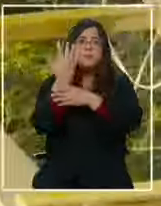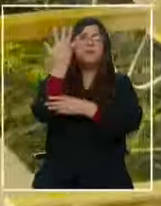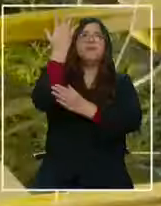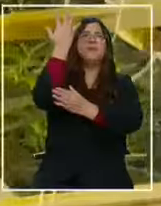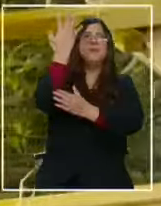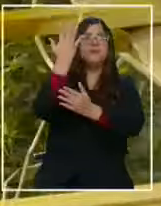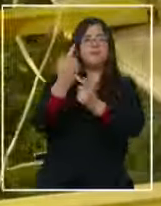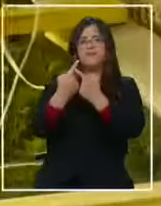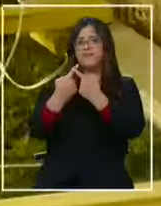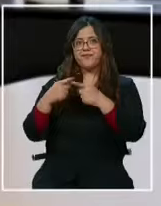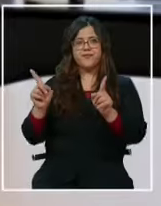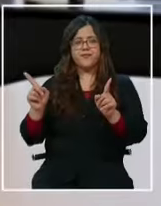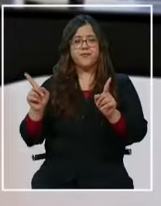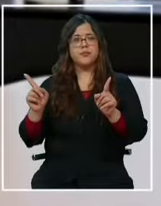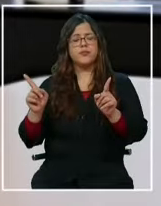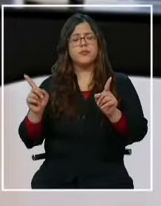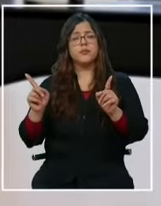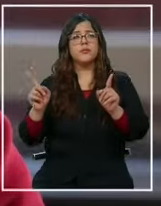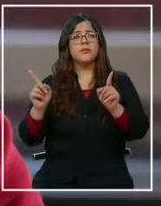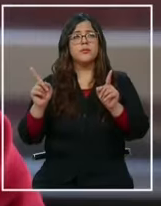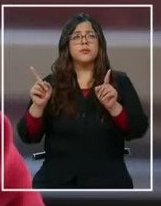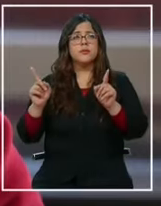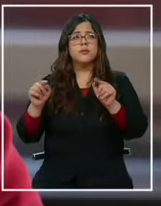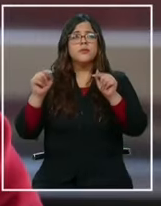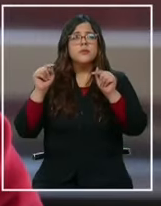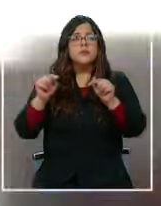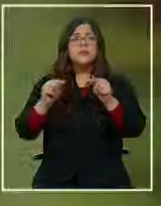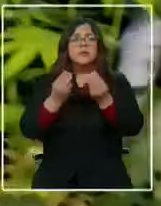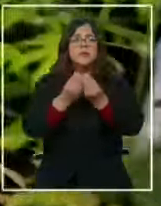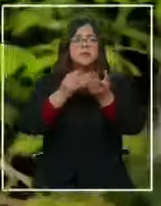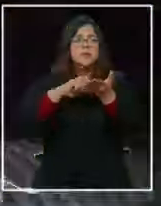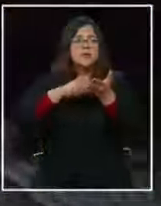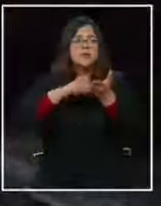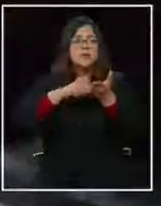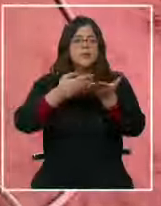conocer habitualmente y con muchísima tecnología.